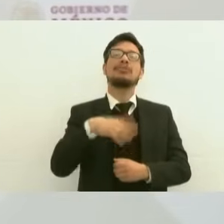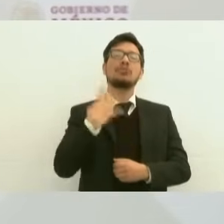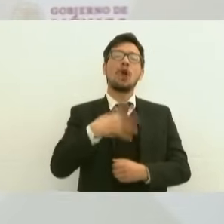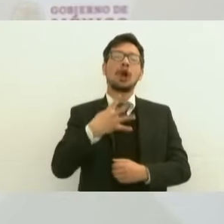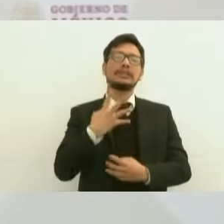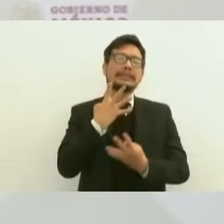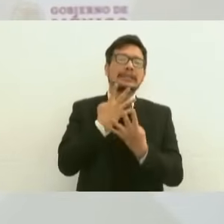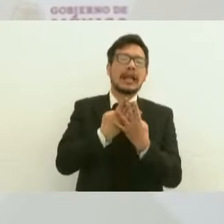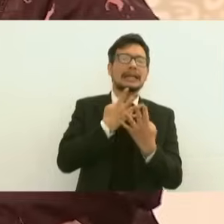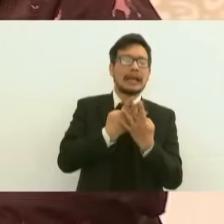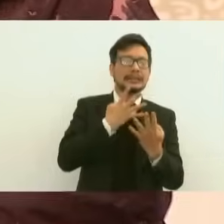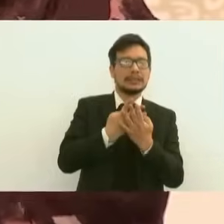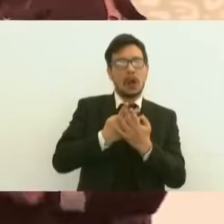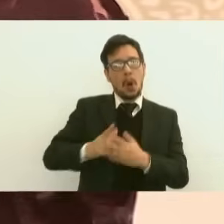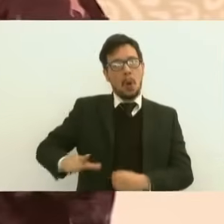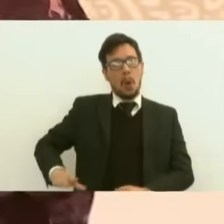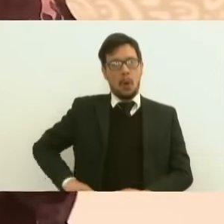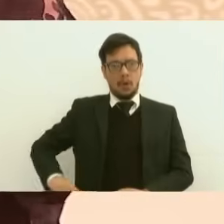gobierno federal.